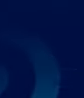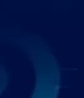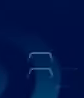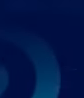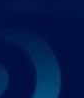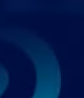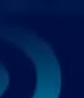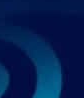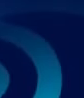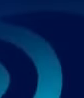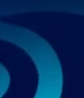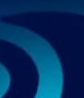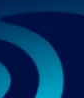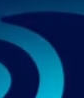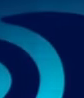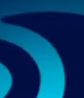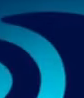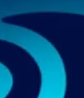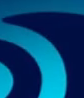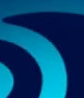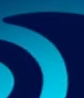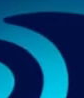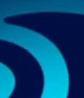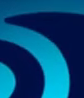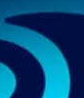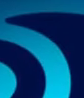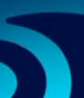A continuación, Venezuela en la